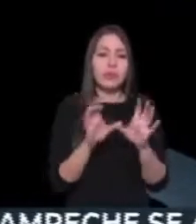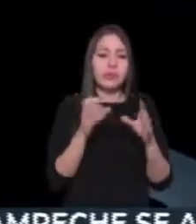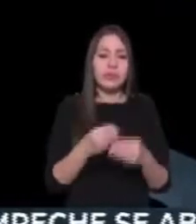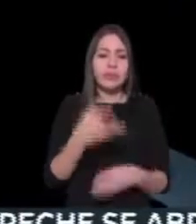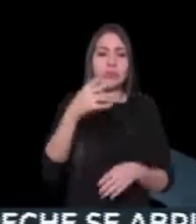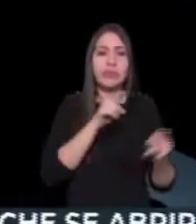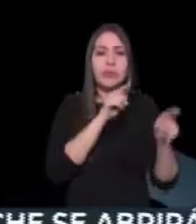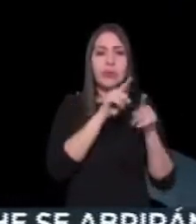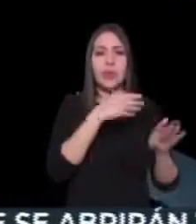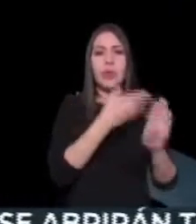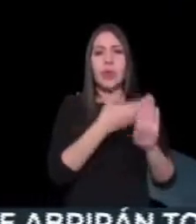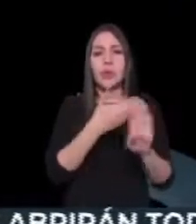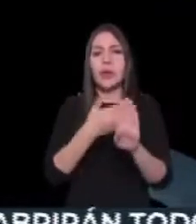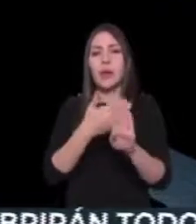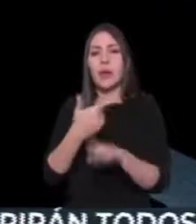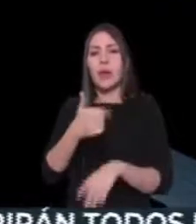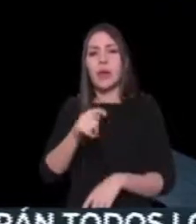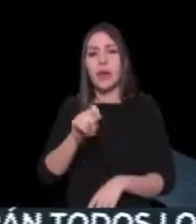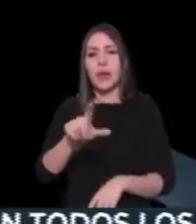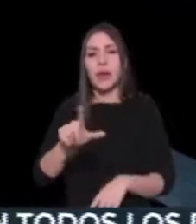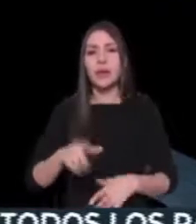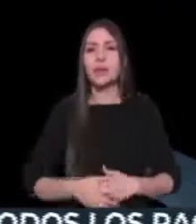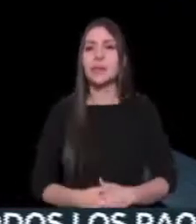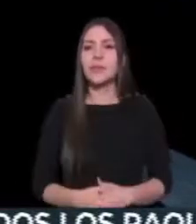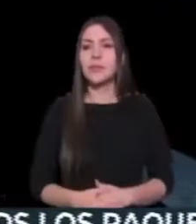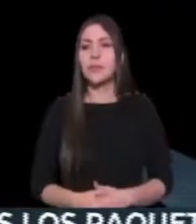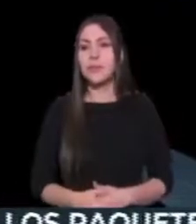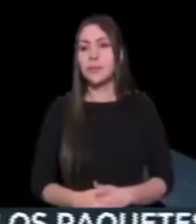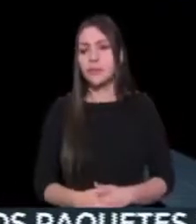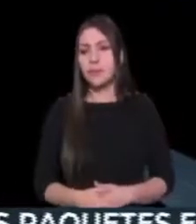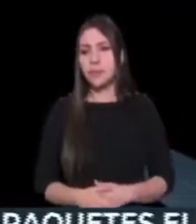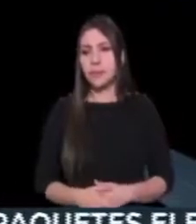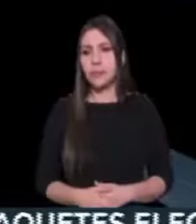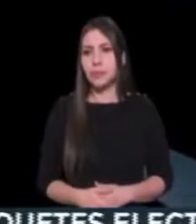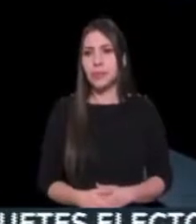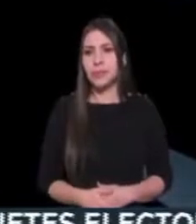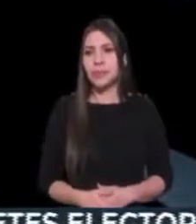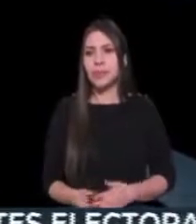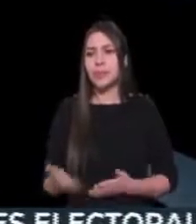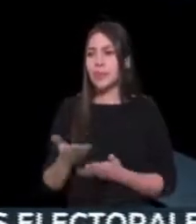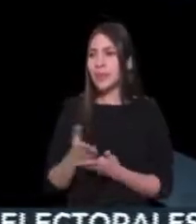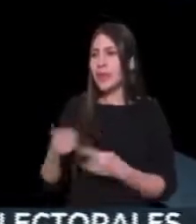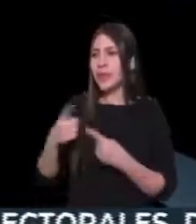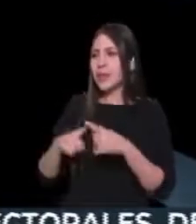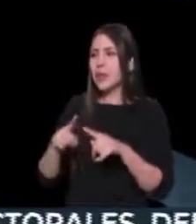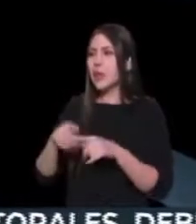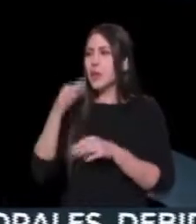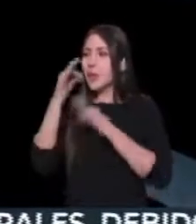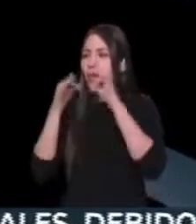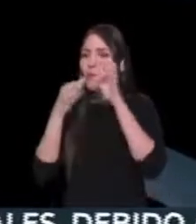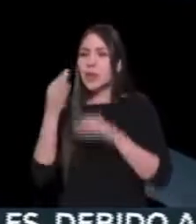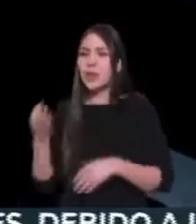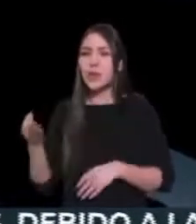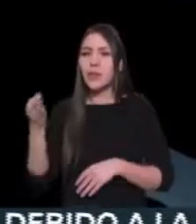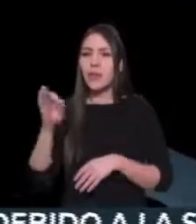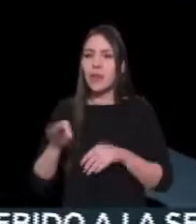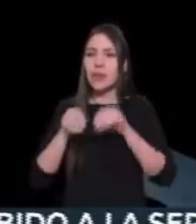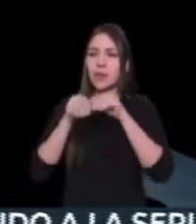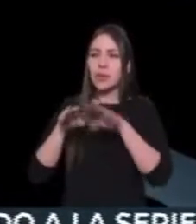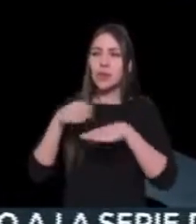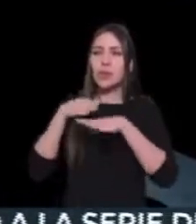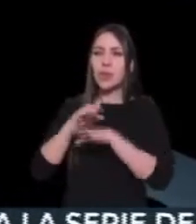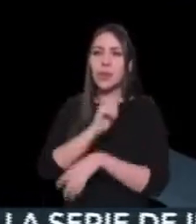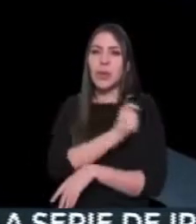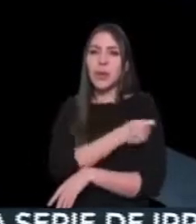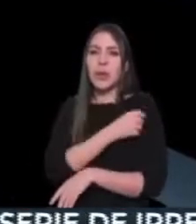del doctor Gatell. Juan. No, bueno, y esto que de las fake news, la infodemia alrededor de la vacuna